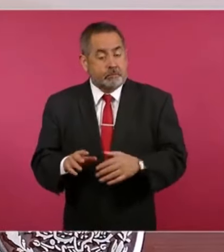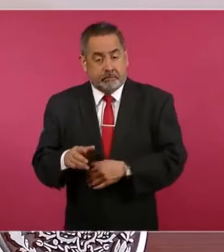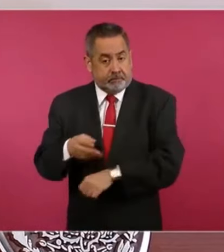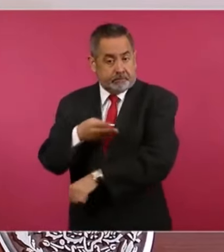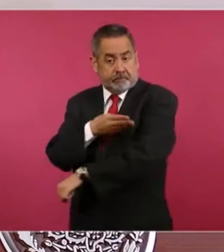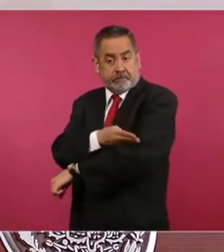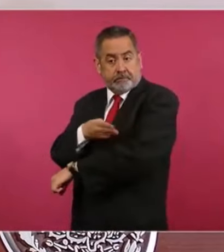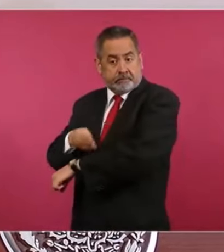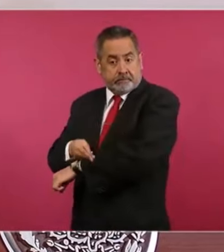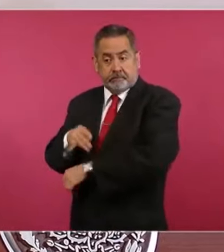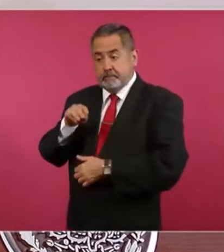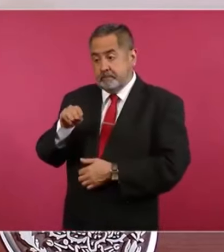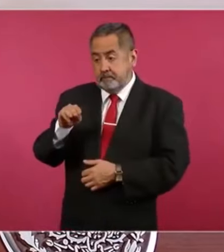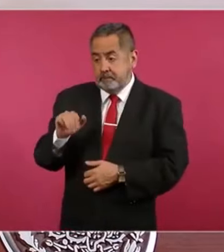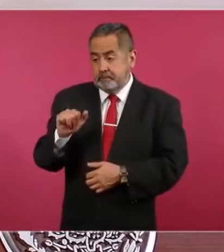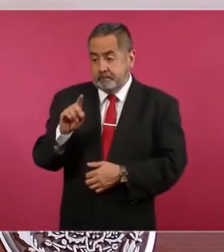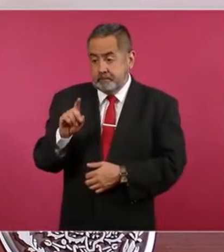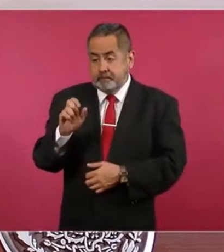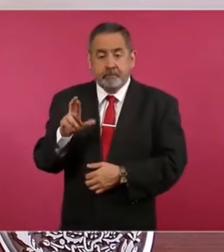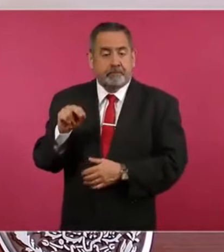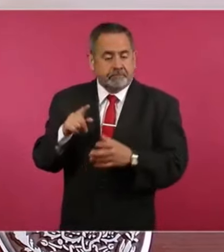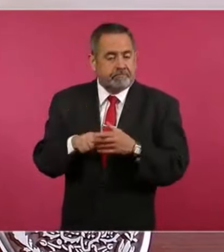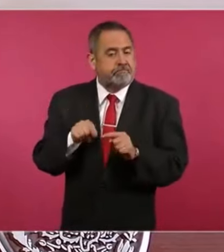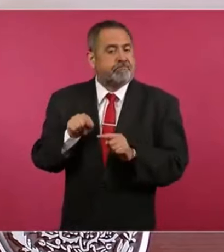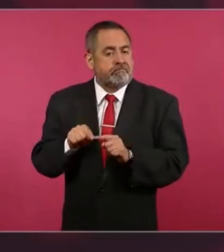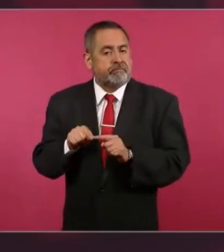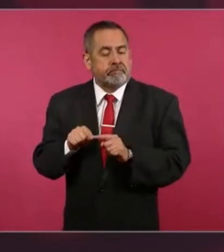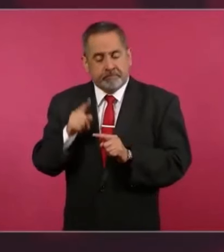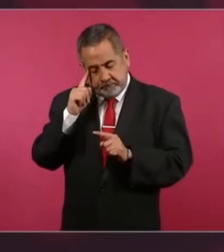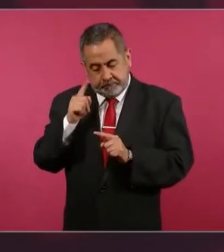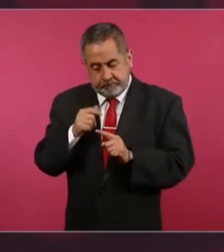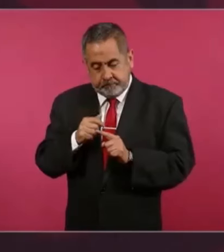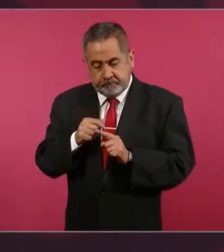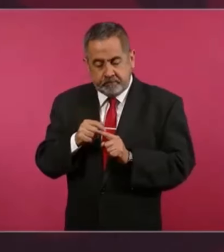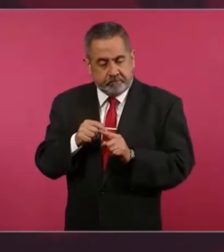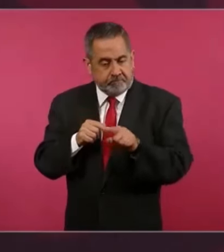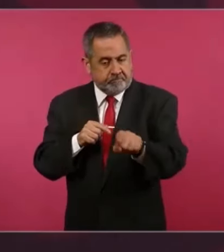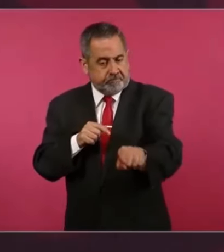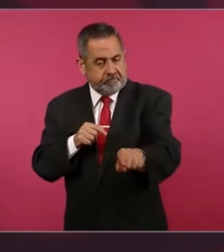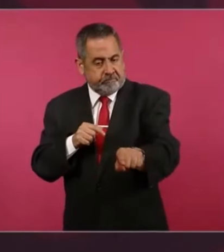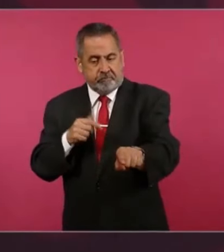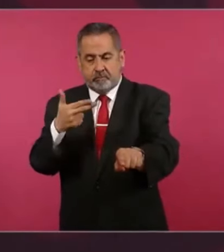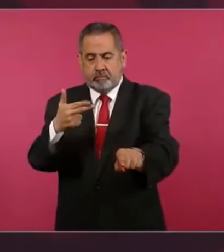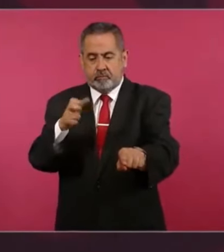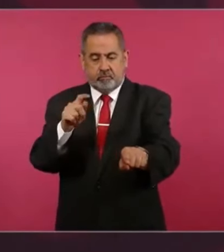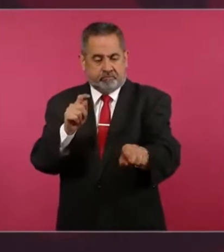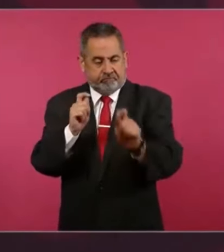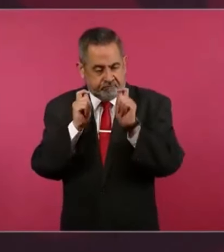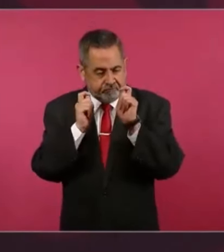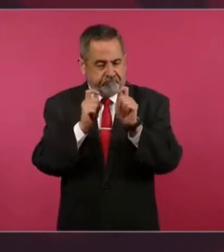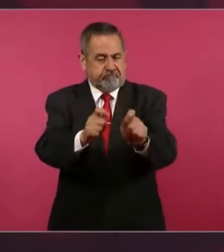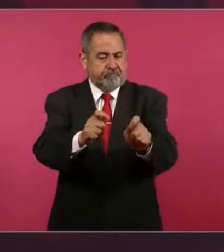había ascendido a general de división de a Huerta.